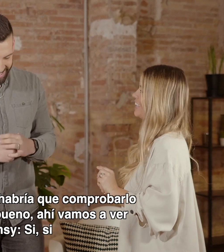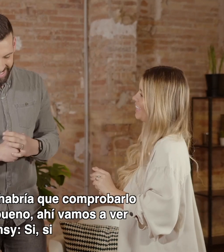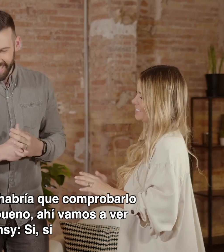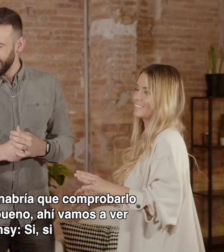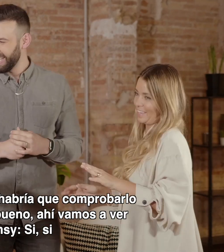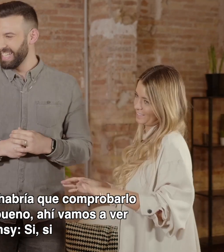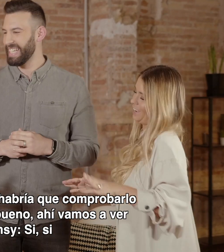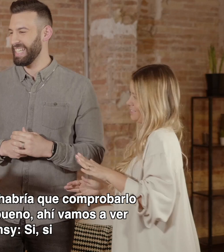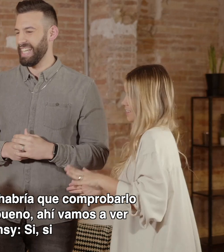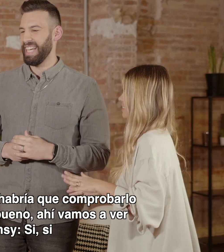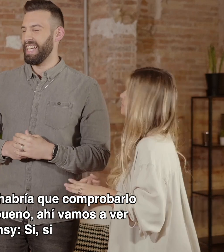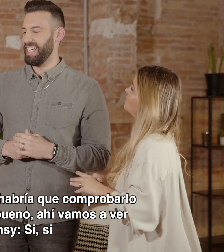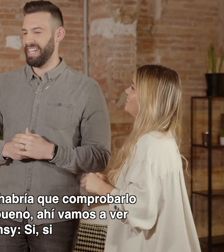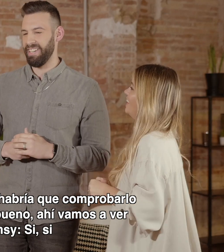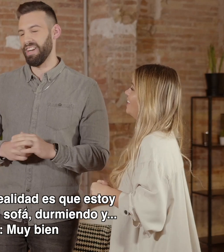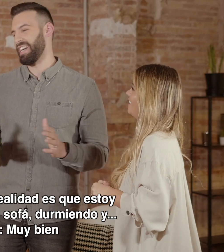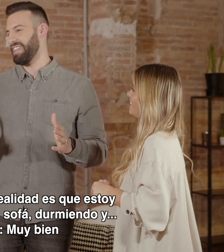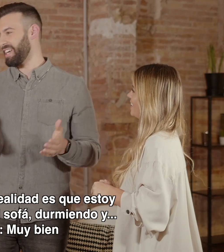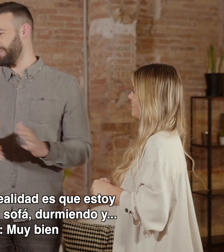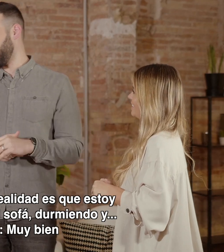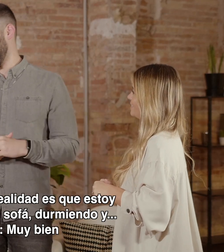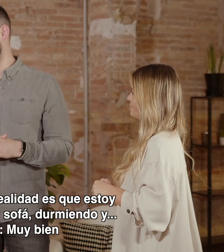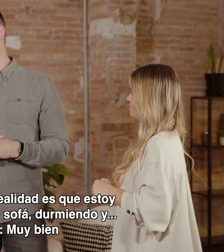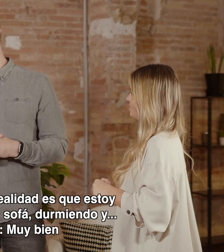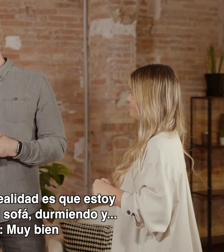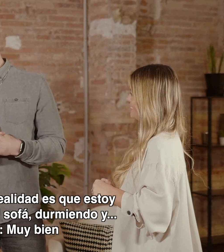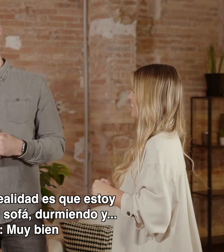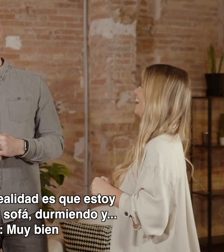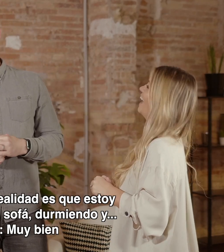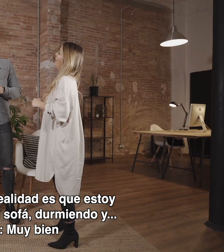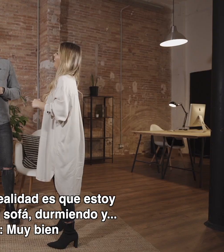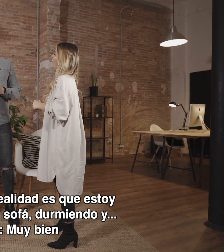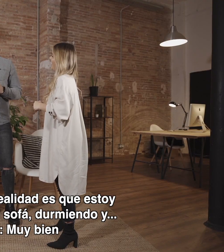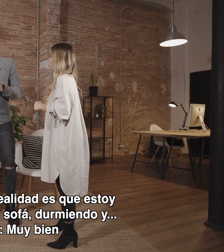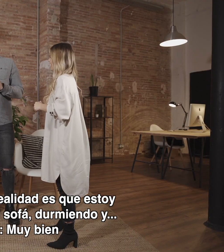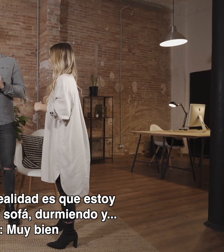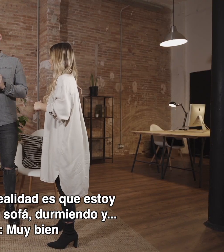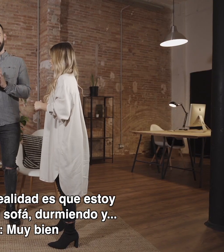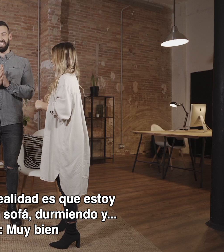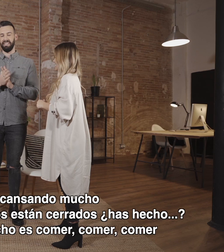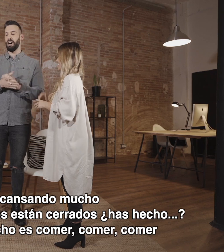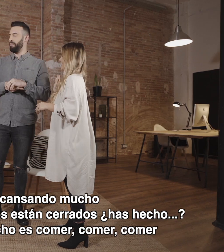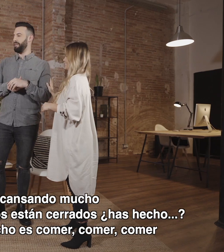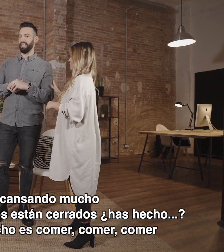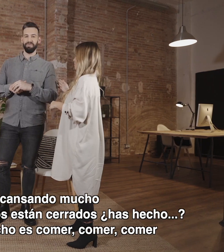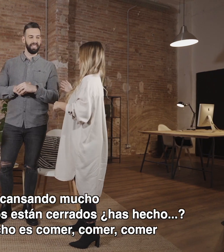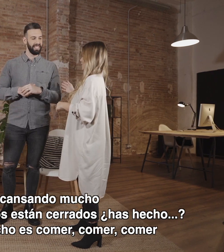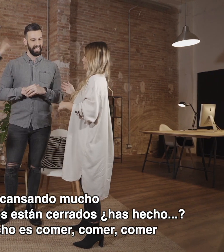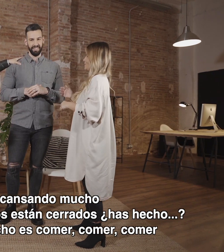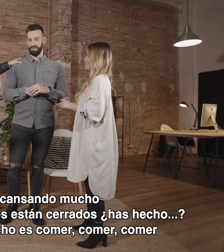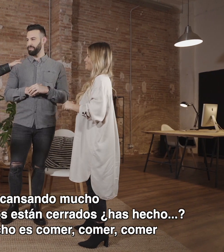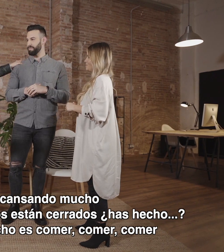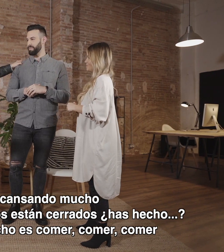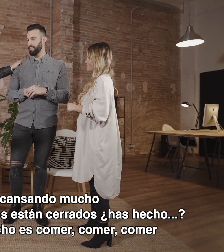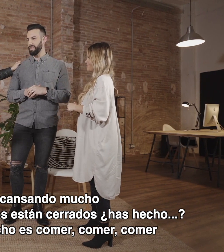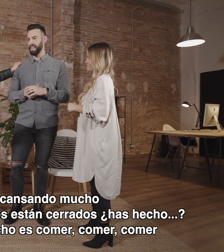que comprobarlo con Valeri, pero ahí vamos a ver. No, la realidad es que estoy todo el día en el sofá, durmiendo y... Muy bien. Descansando mucho. Como los